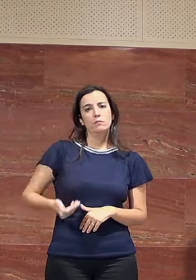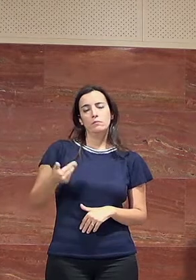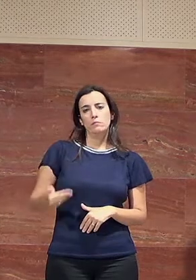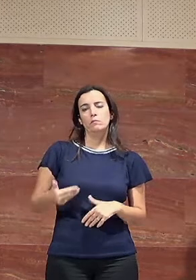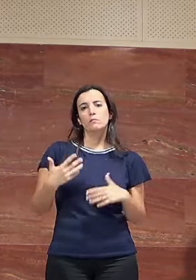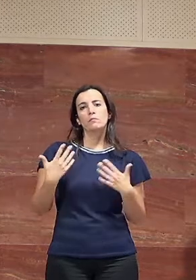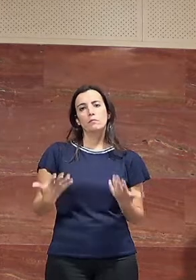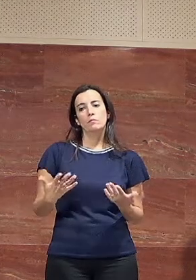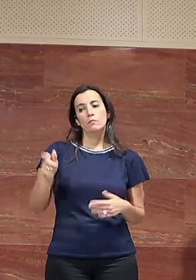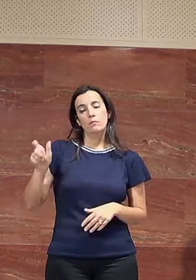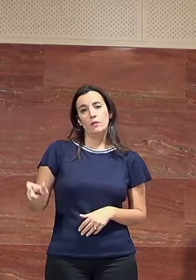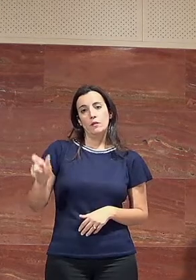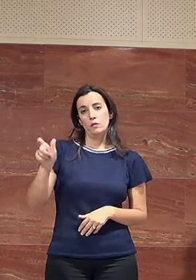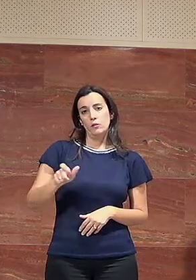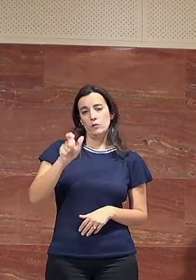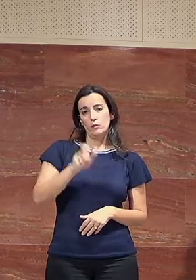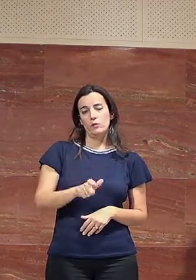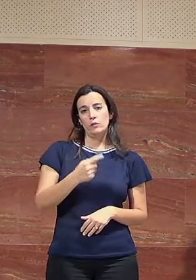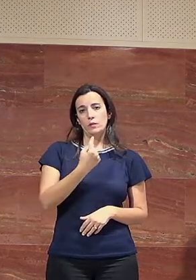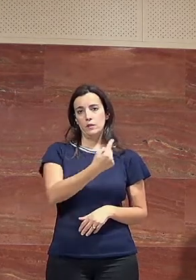que cada persona